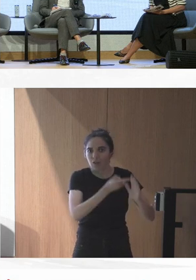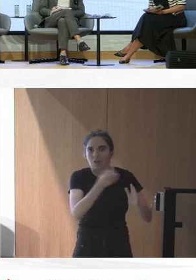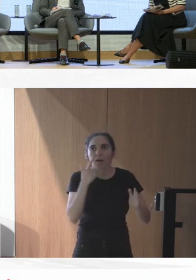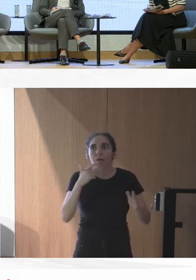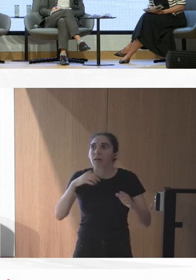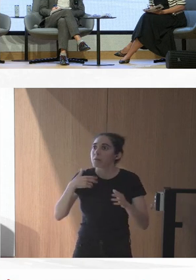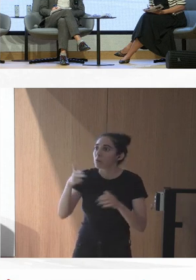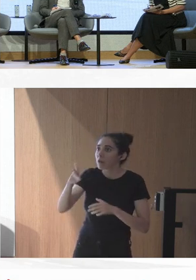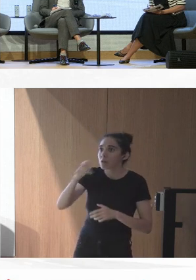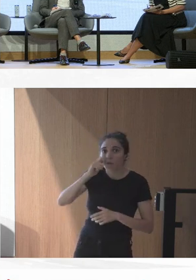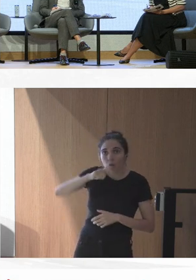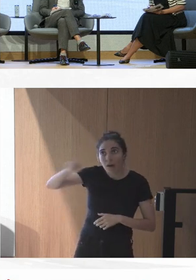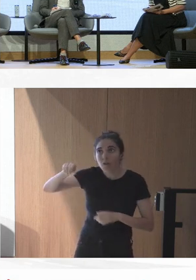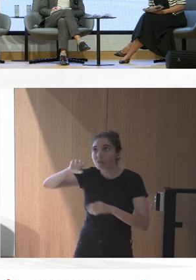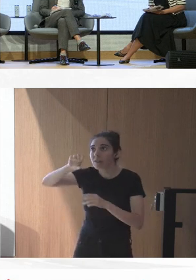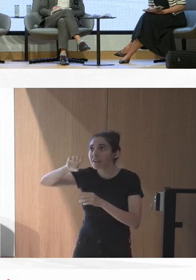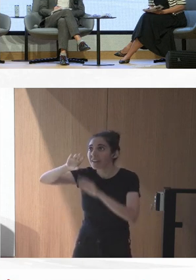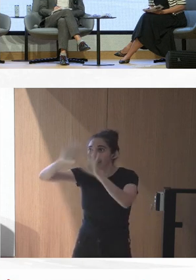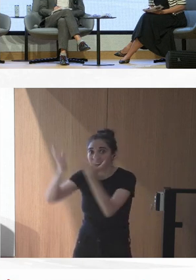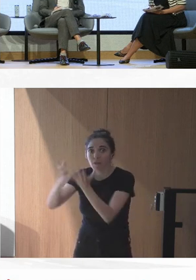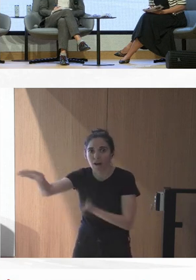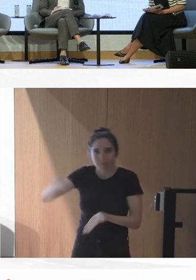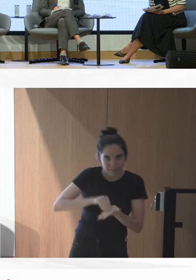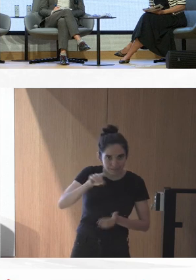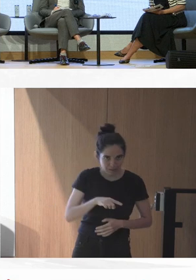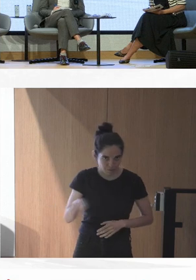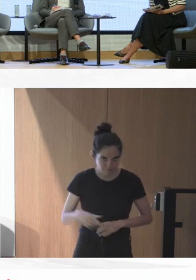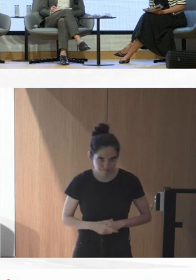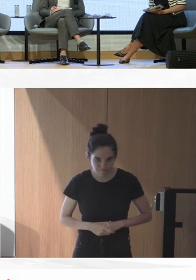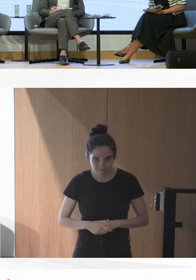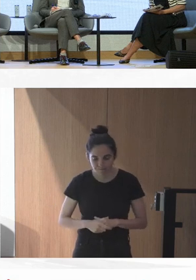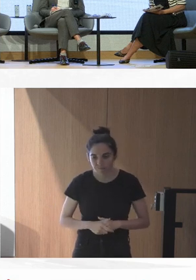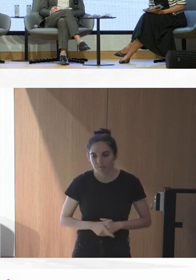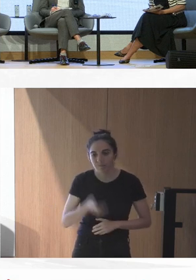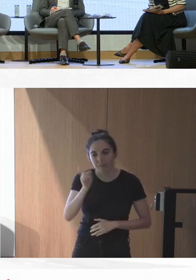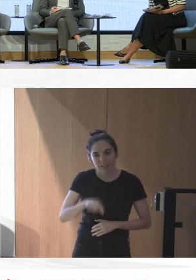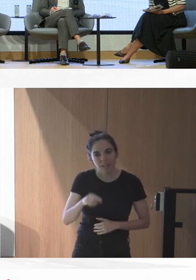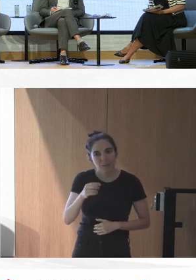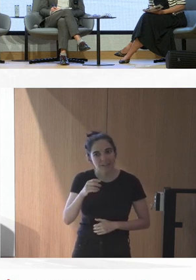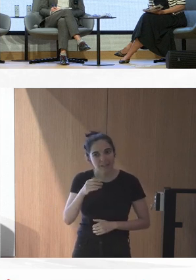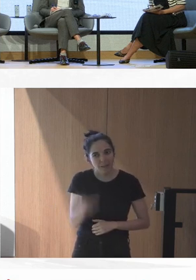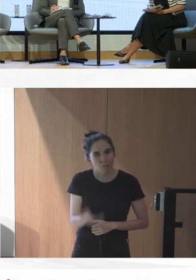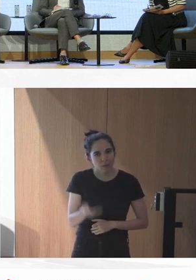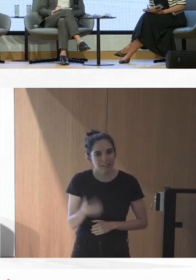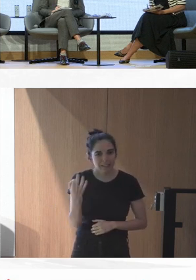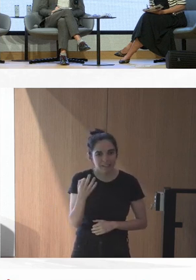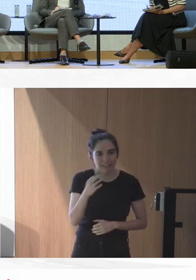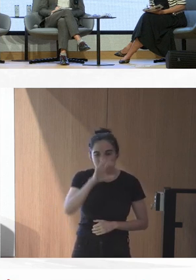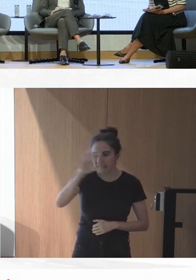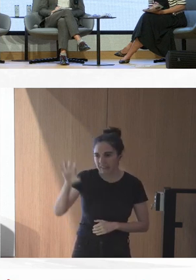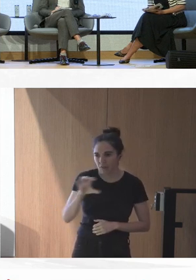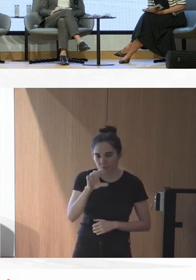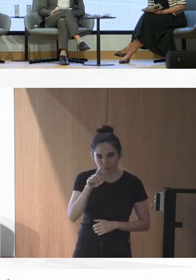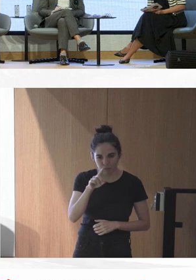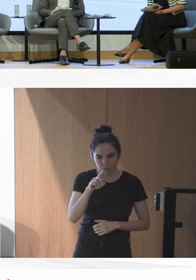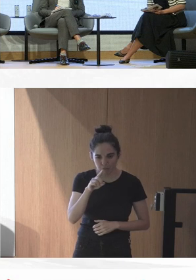derechos humanos. Otro factor me parece importante que plantea la resistencia al sistema está relacionado con